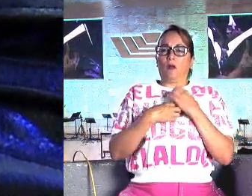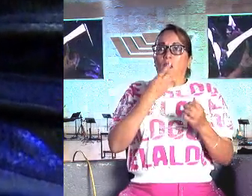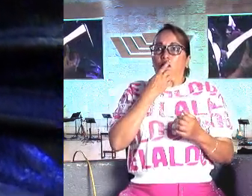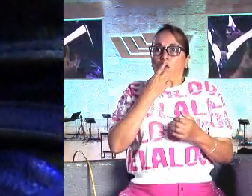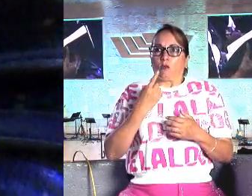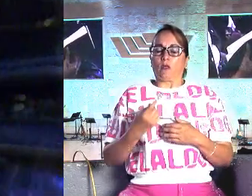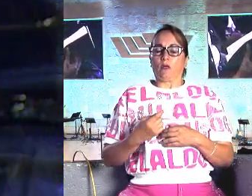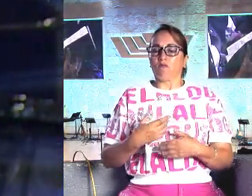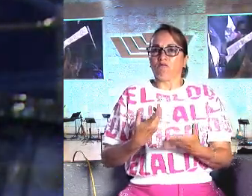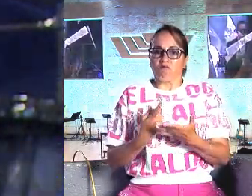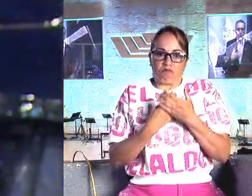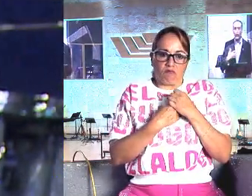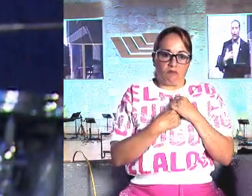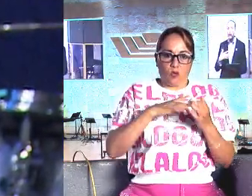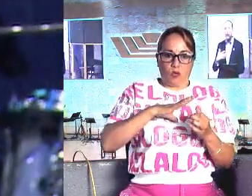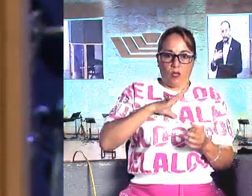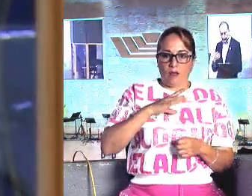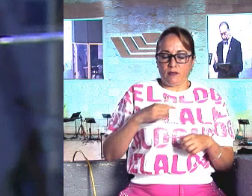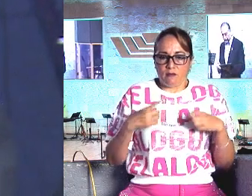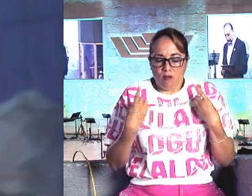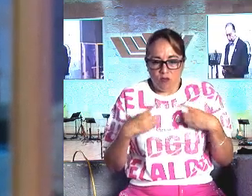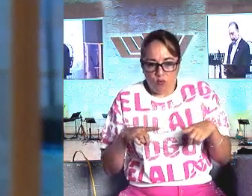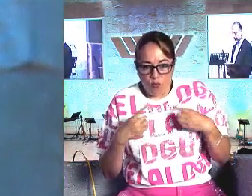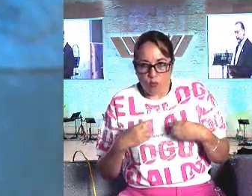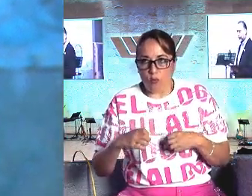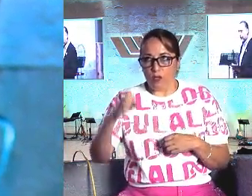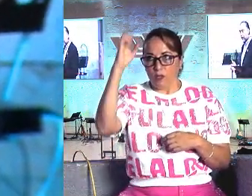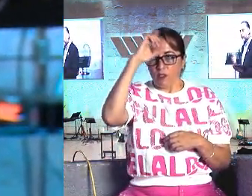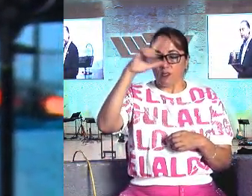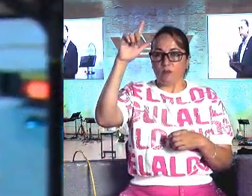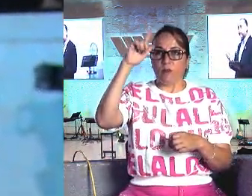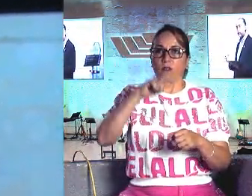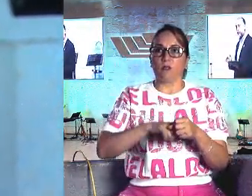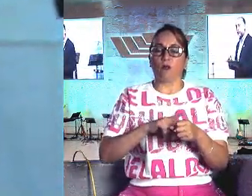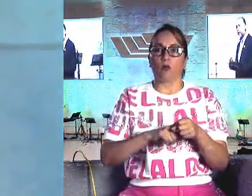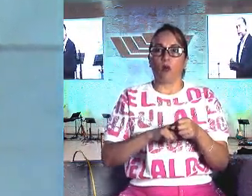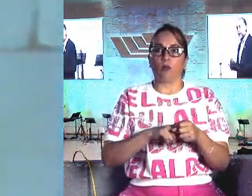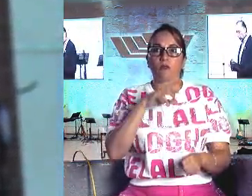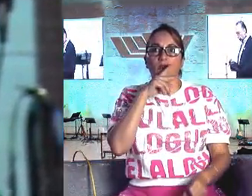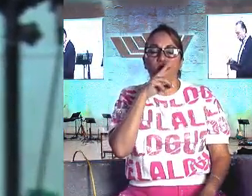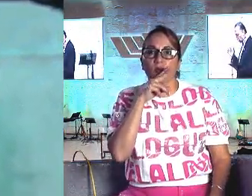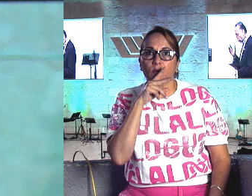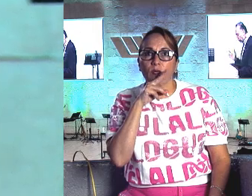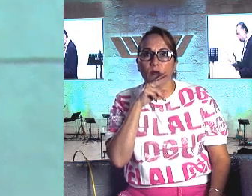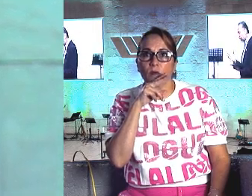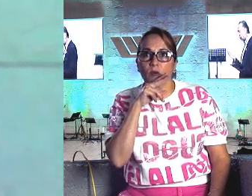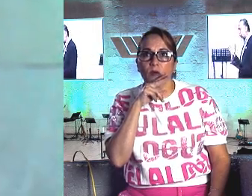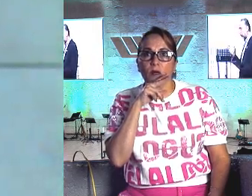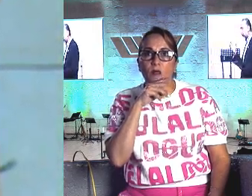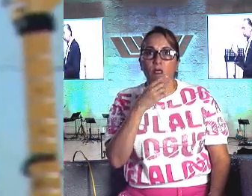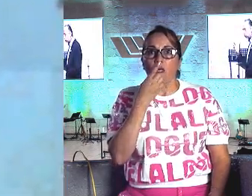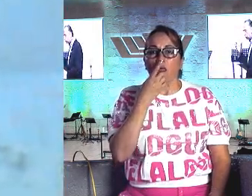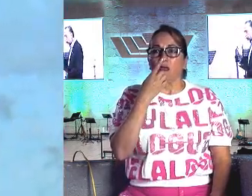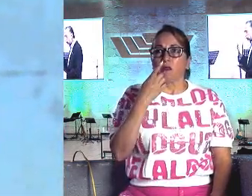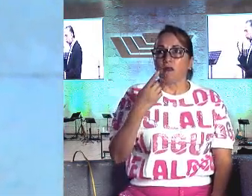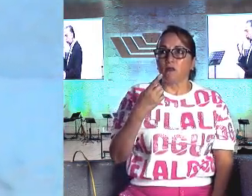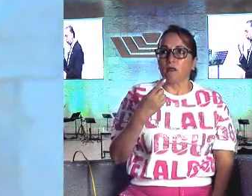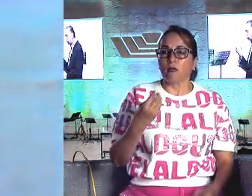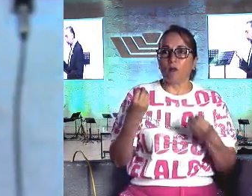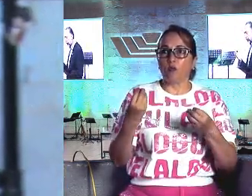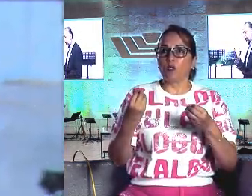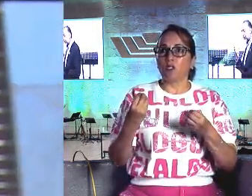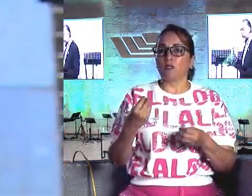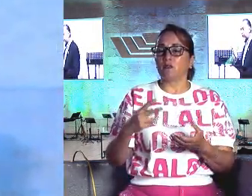dolor espiritual y que se está reflejando físicamente, aflicción. Y yo sé que nos cuesta trabajo decir,